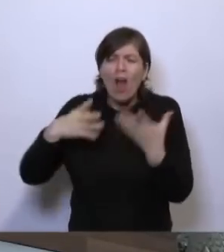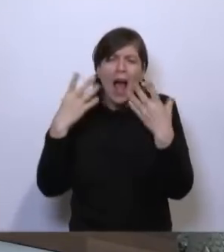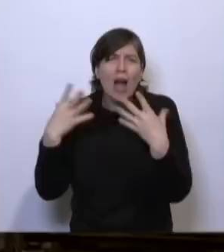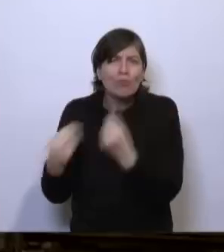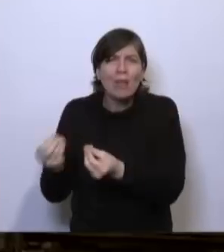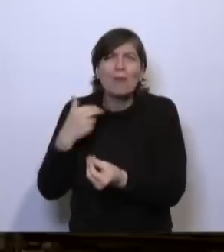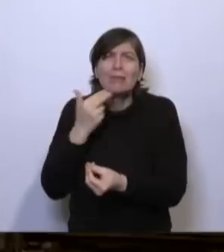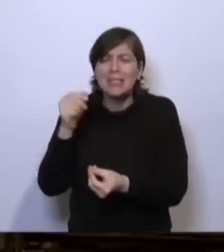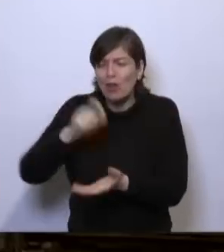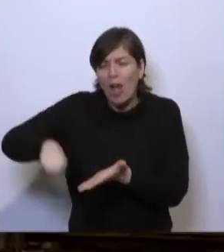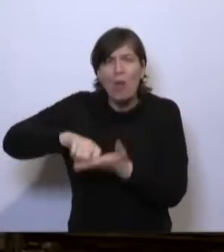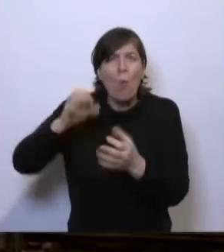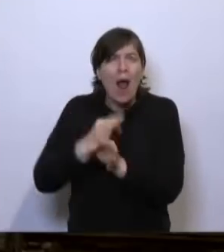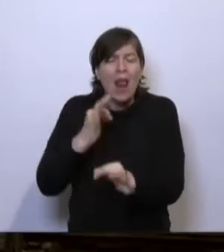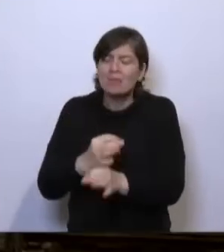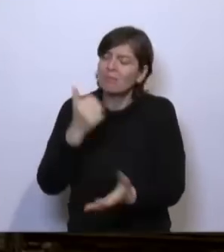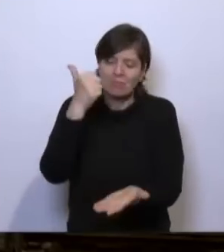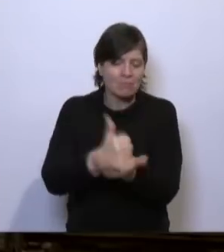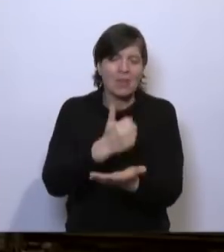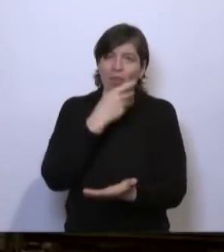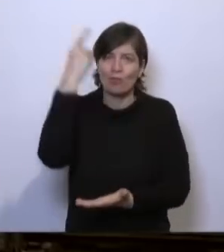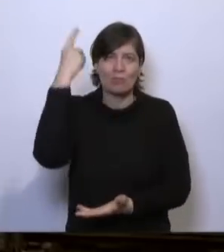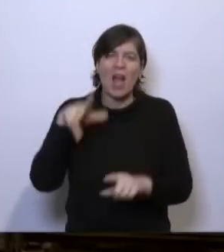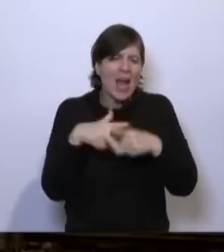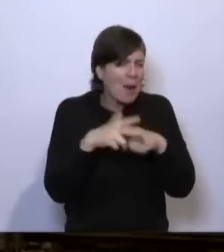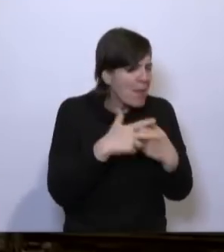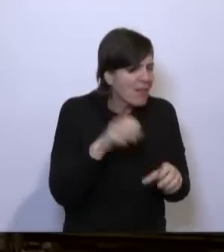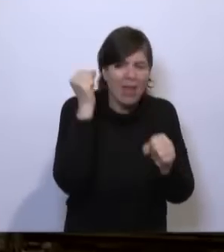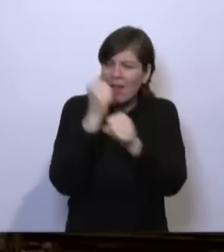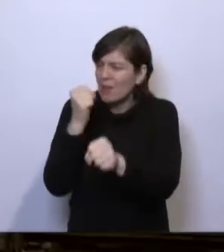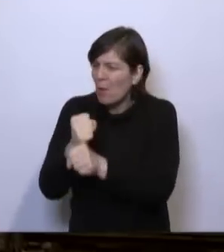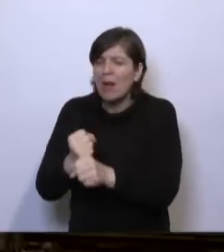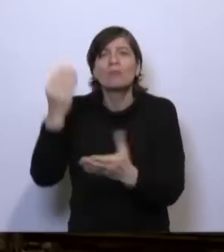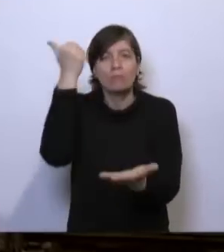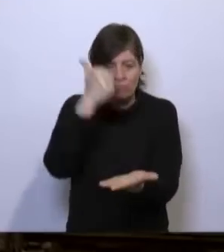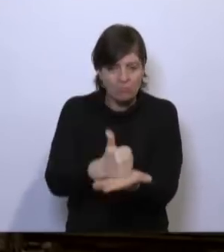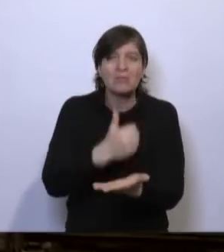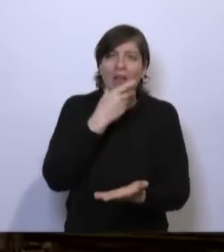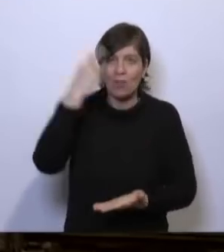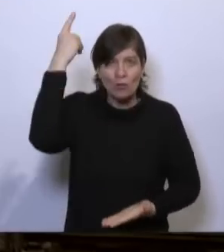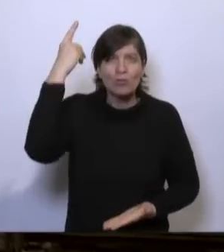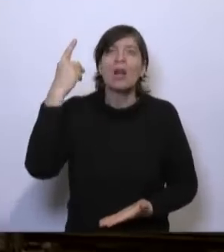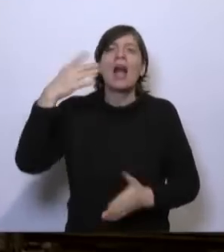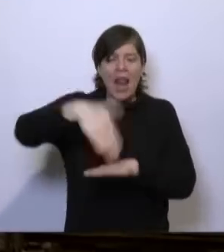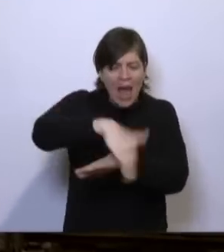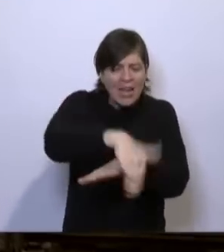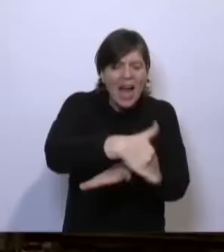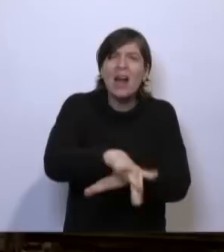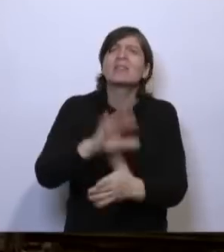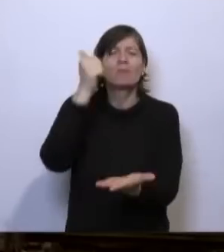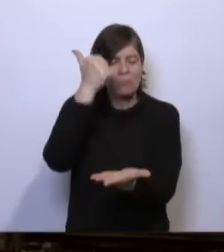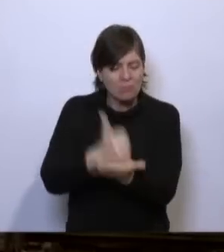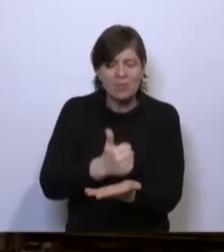chicos, en medio de las herramientas de trabajo, en medio de la calle, porque el Señor camina con